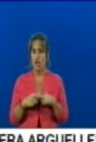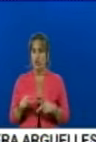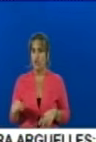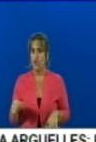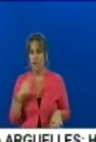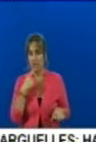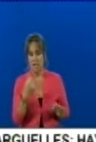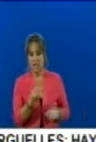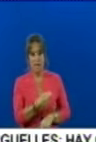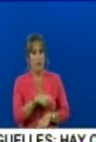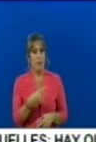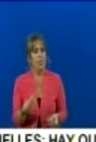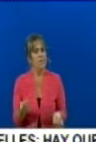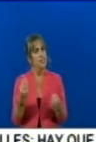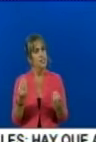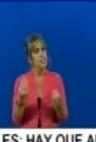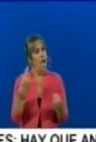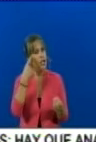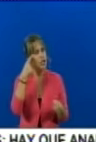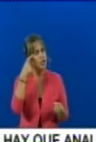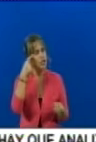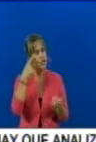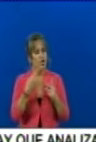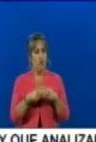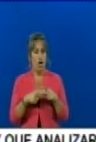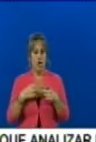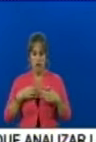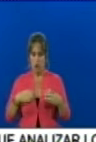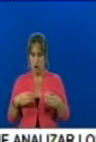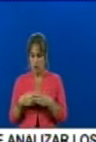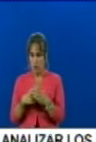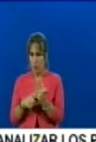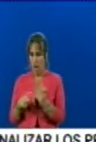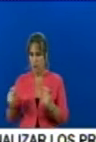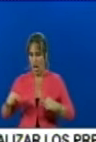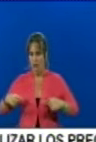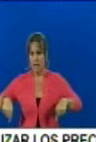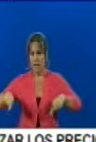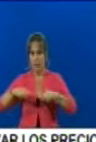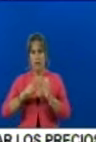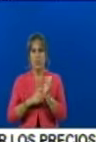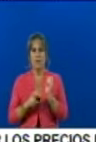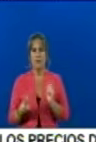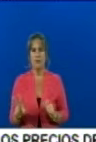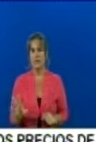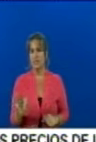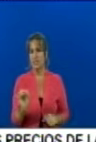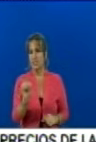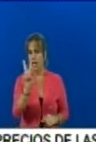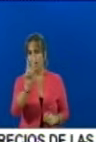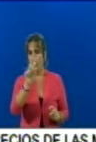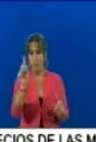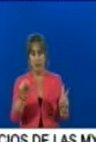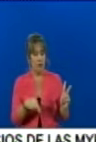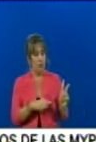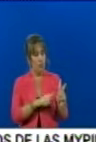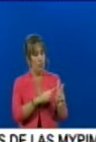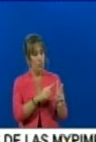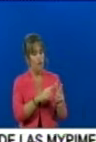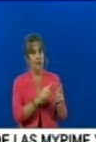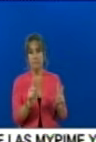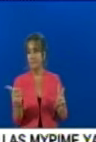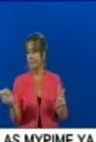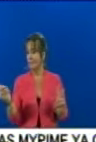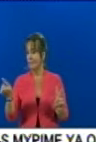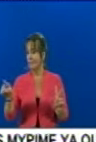dice la población, sobre todo incluso soluciones locales que podamos aquí tener en nuestro territorio. Quiero hacer dos preguntas para también Juan Carlos, si